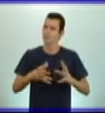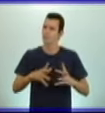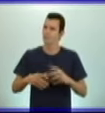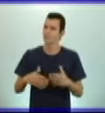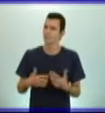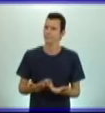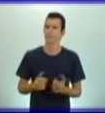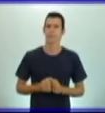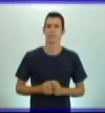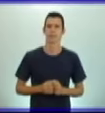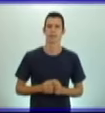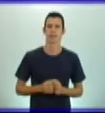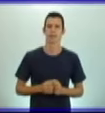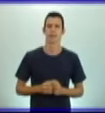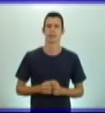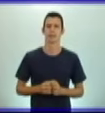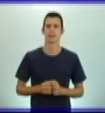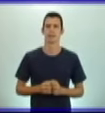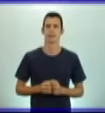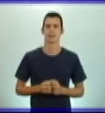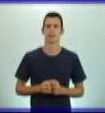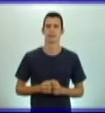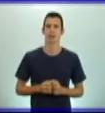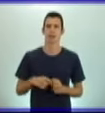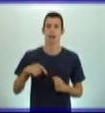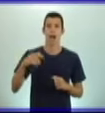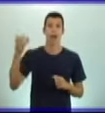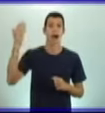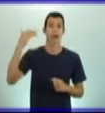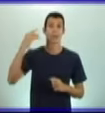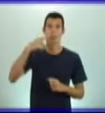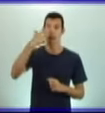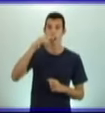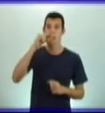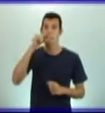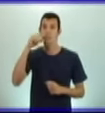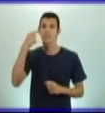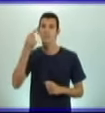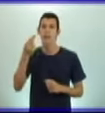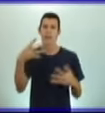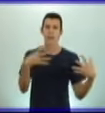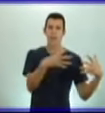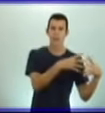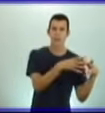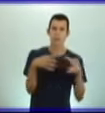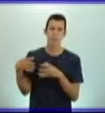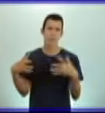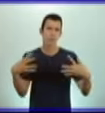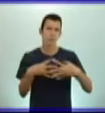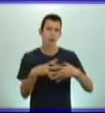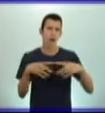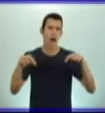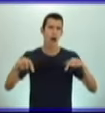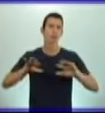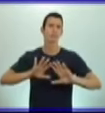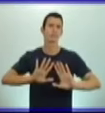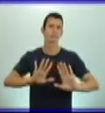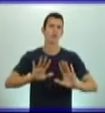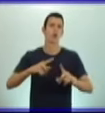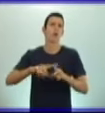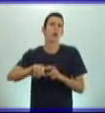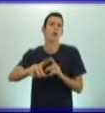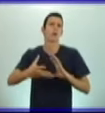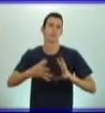dos incisos lo vimos como correspondencia. En estos dos incisos, como están mirando, lo vamos a ver como conjunto de